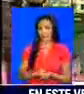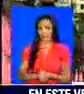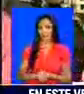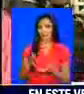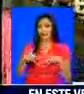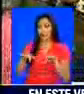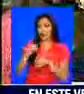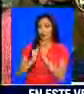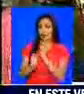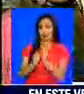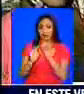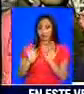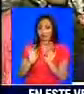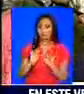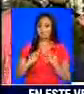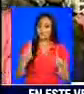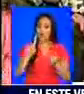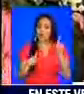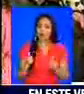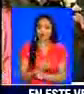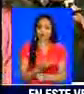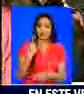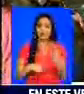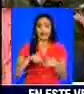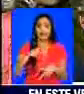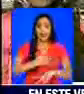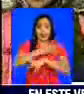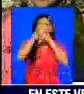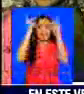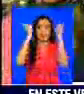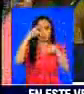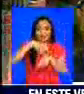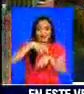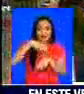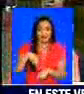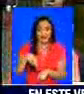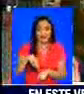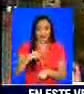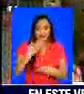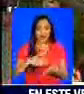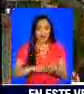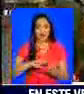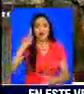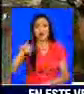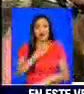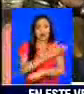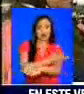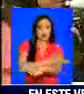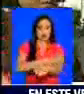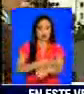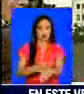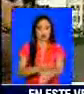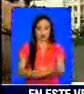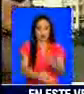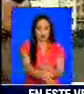algo genial, sin embargo debemos tener ciertas precauciones, como una de ellas, si salimos en la mañana como esta hora, es recomendable tener un buzo, de preferencia que sea blanco,